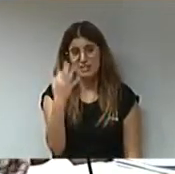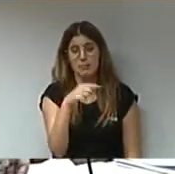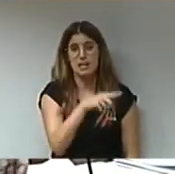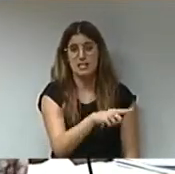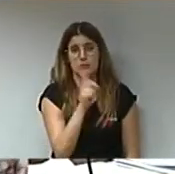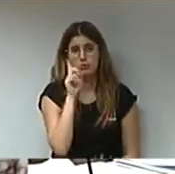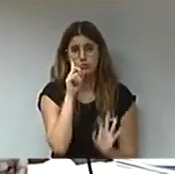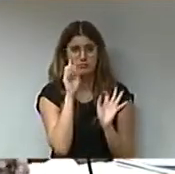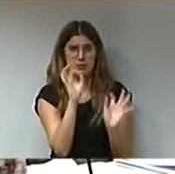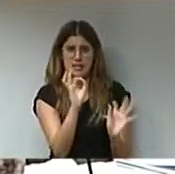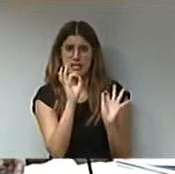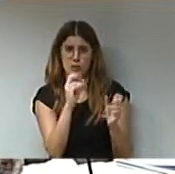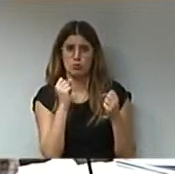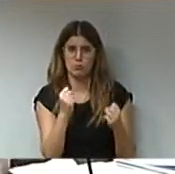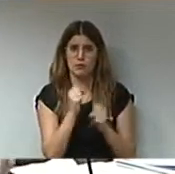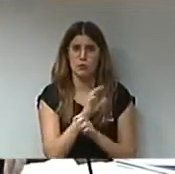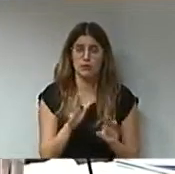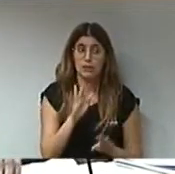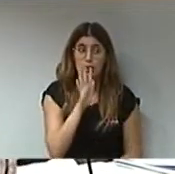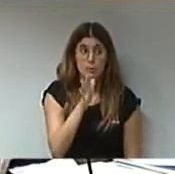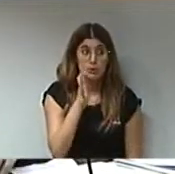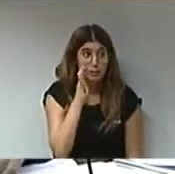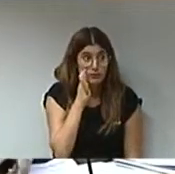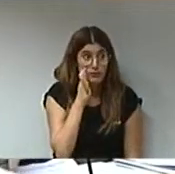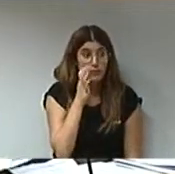imprudencia lamentable hablando de esto. Porque, claro,